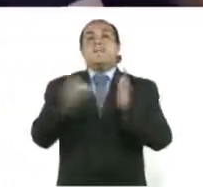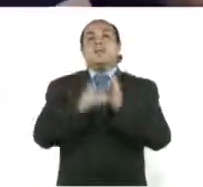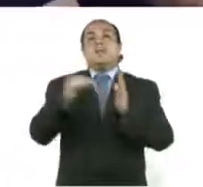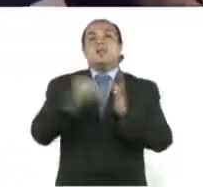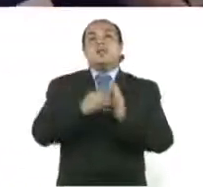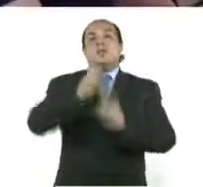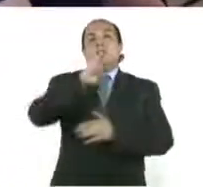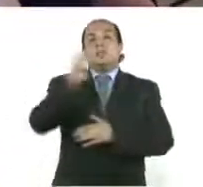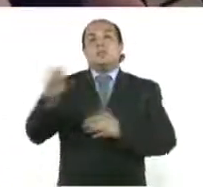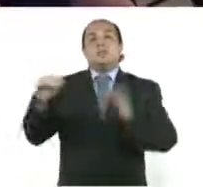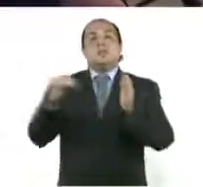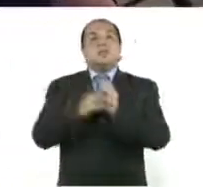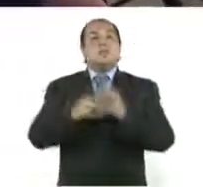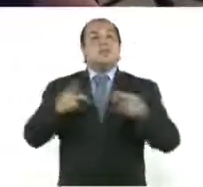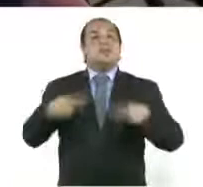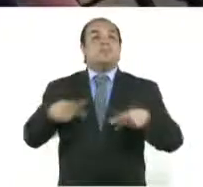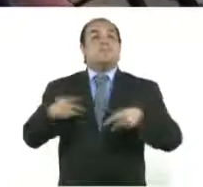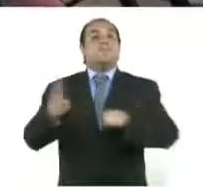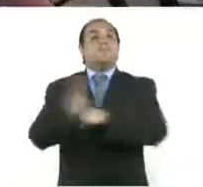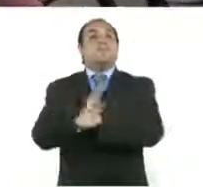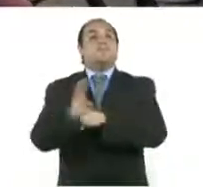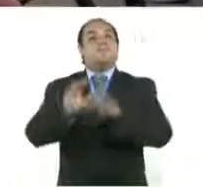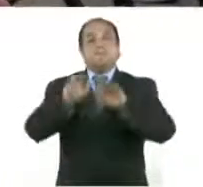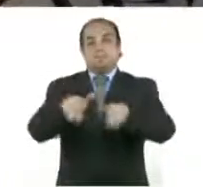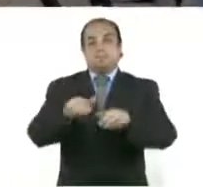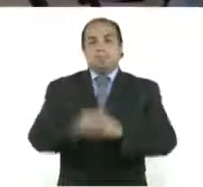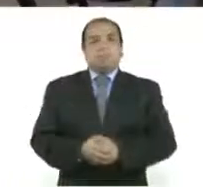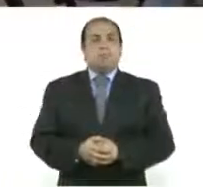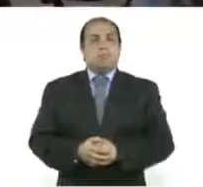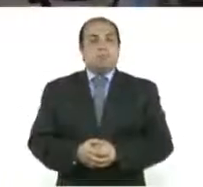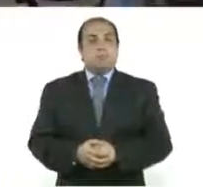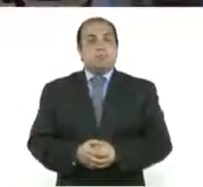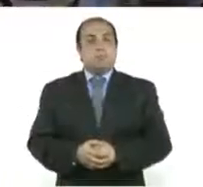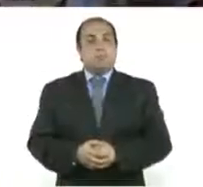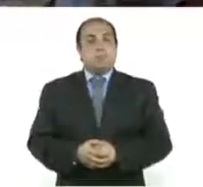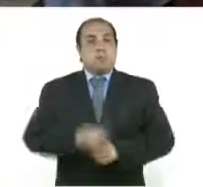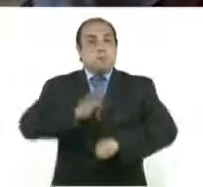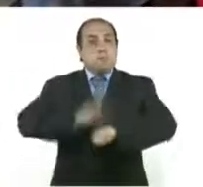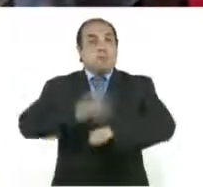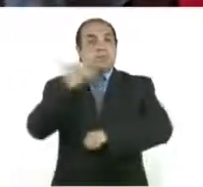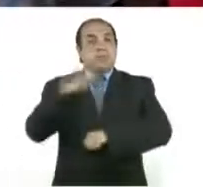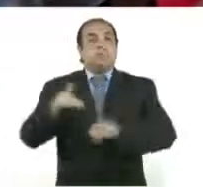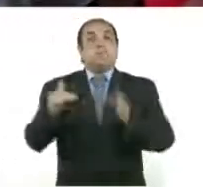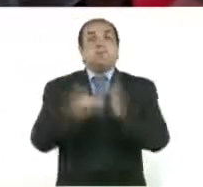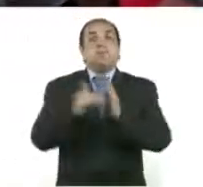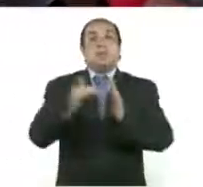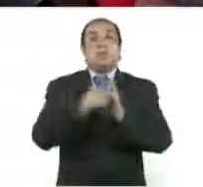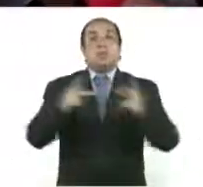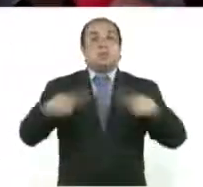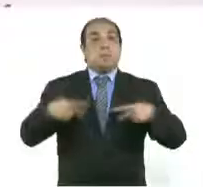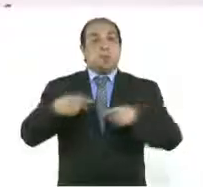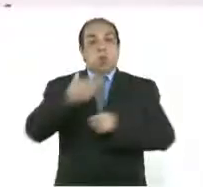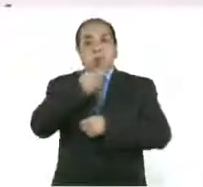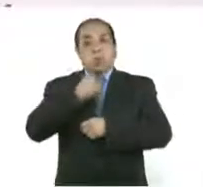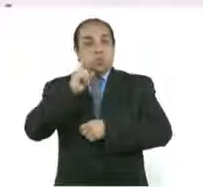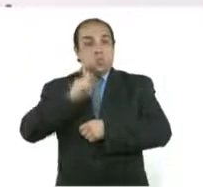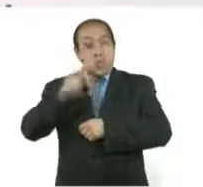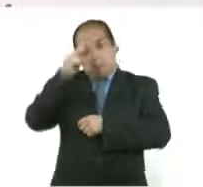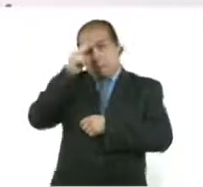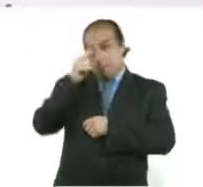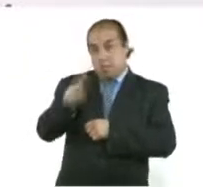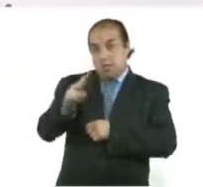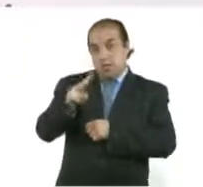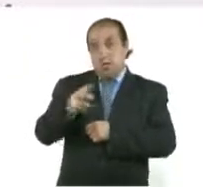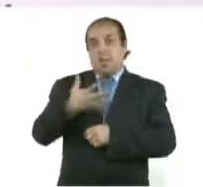10.300.000 beneficiarios. Es decir, más de 10 millones de mexicanos y mexicanas tienen un ingreso